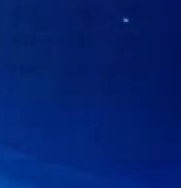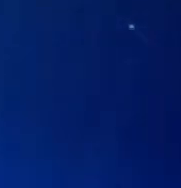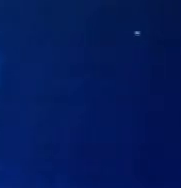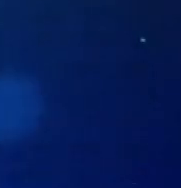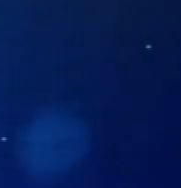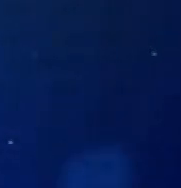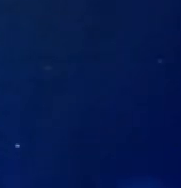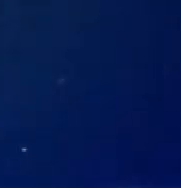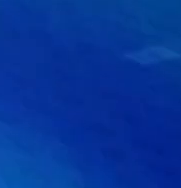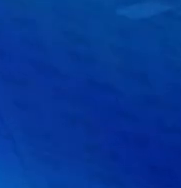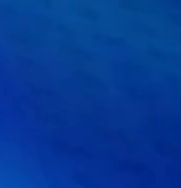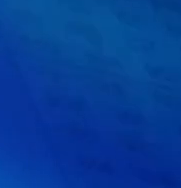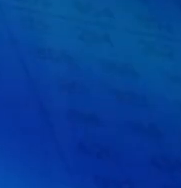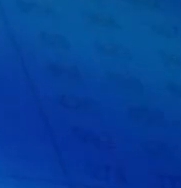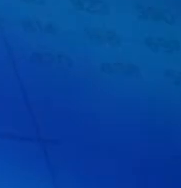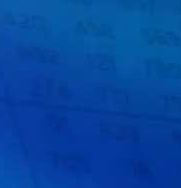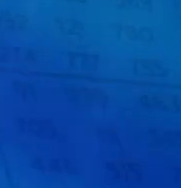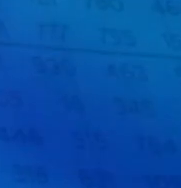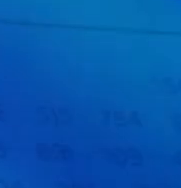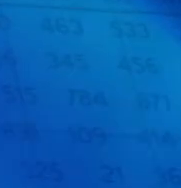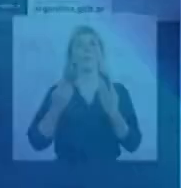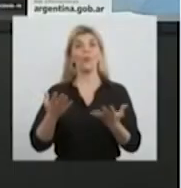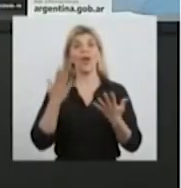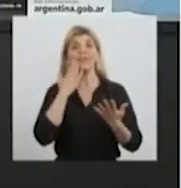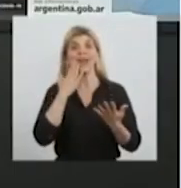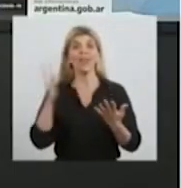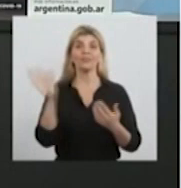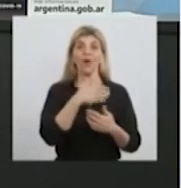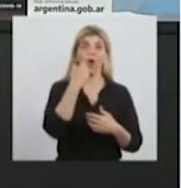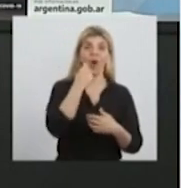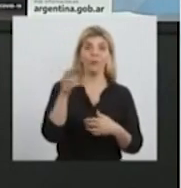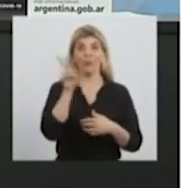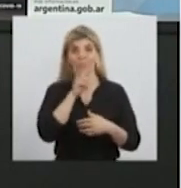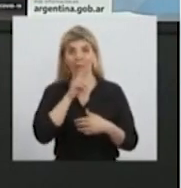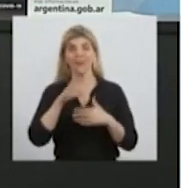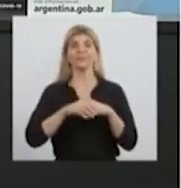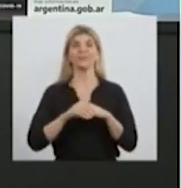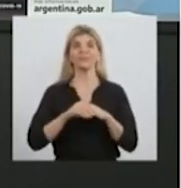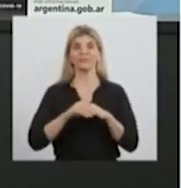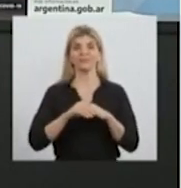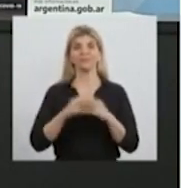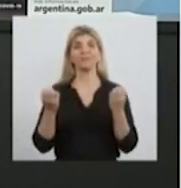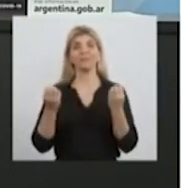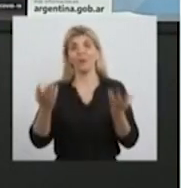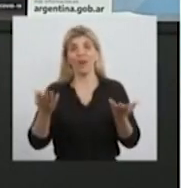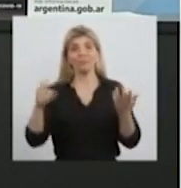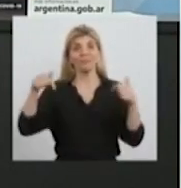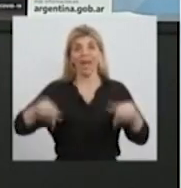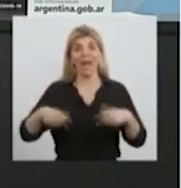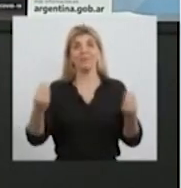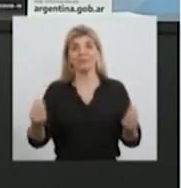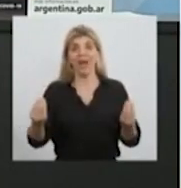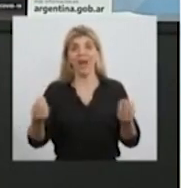un féretro como un trofeo político para ver si le sacaba rédito político a ese